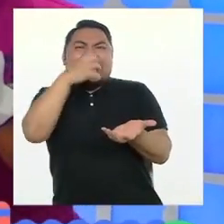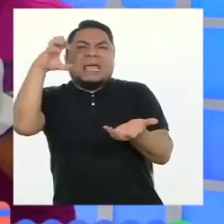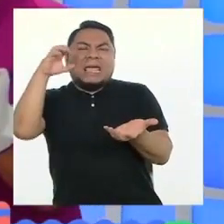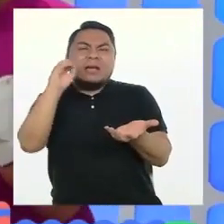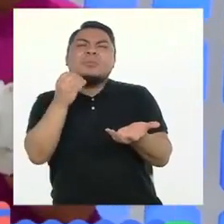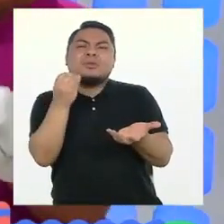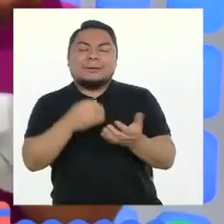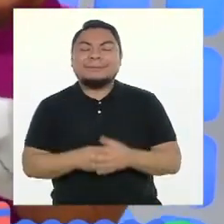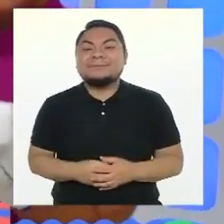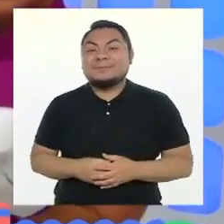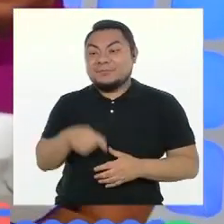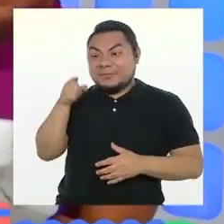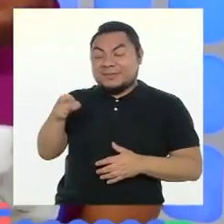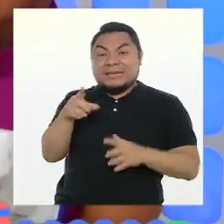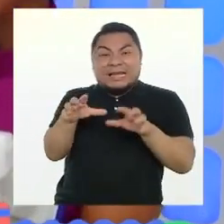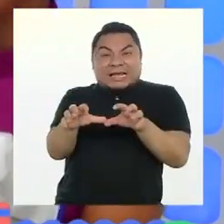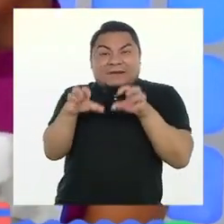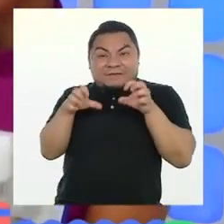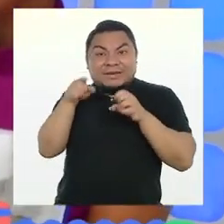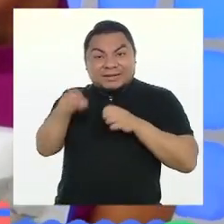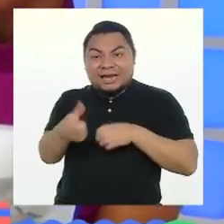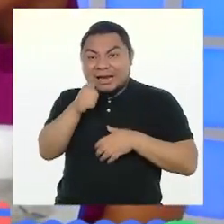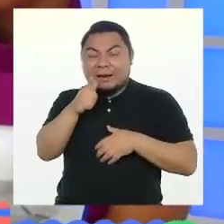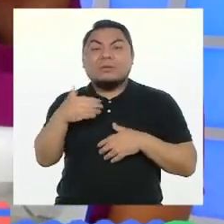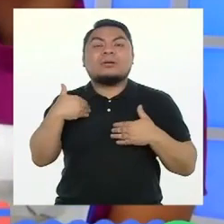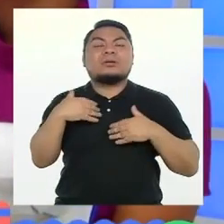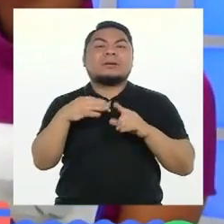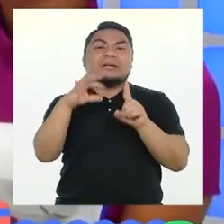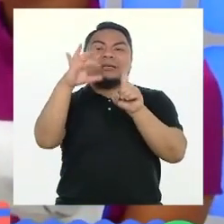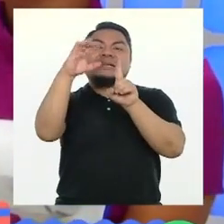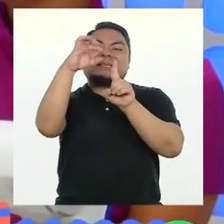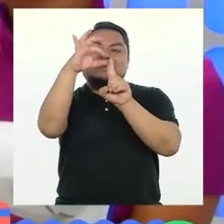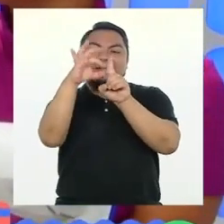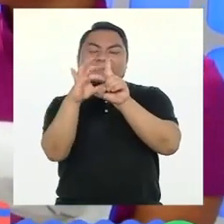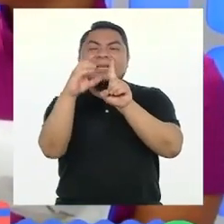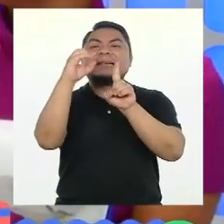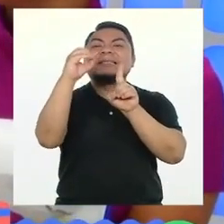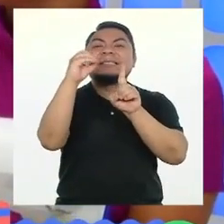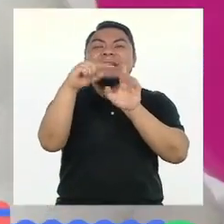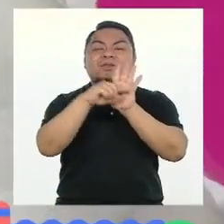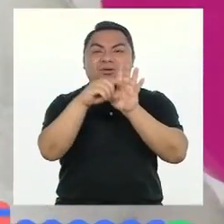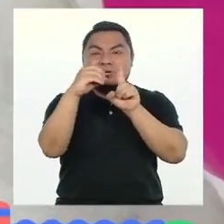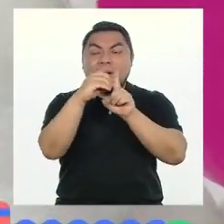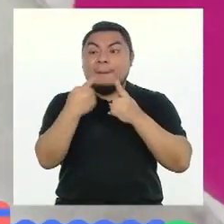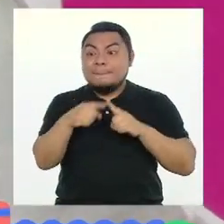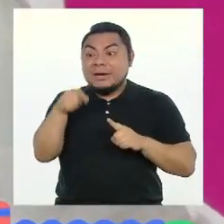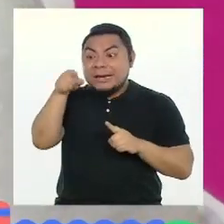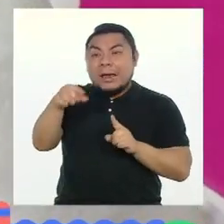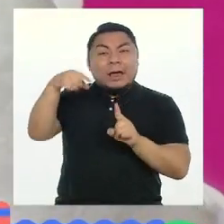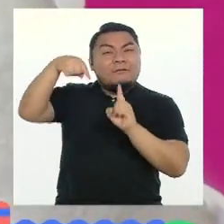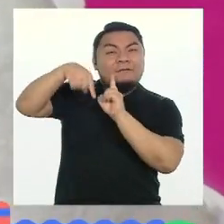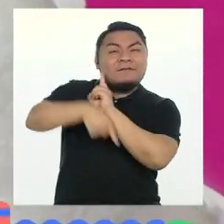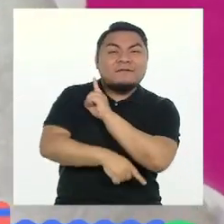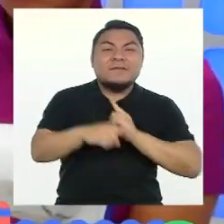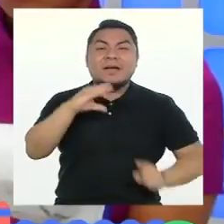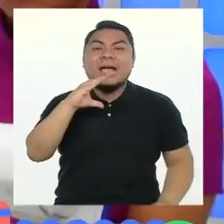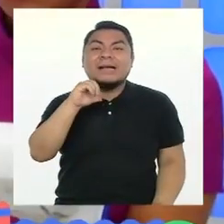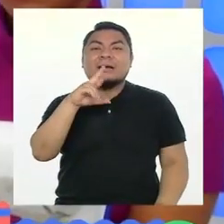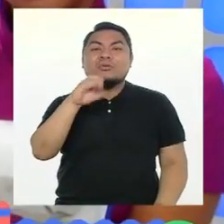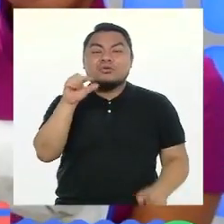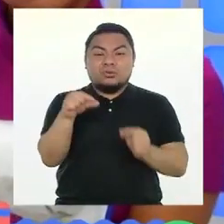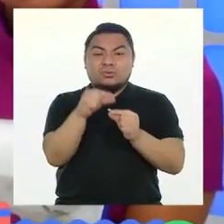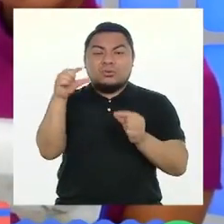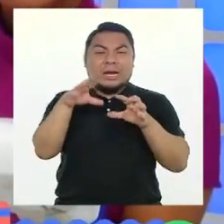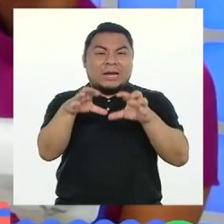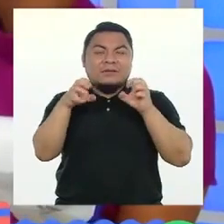para congelar el agua se necesita ponerla a 0 grados centígrados, pero para congelar un gas como el dióxido de carbono, en este caso,